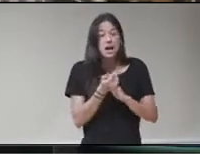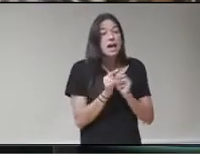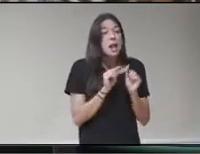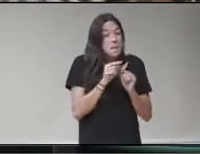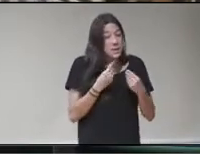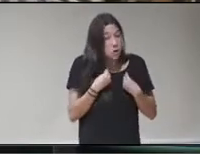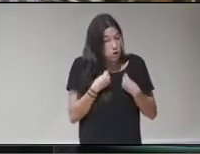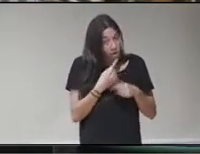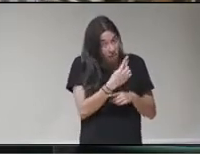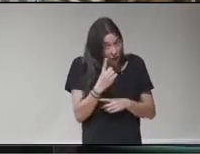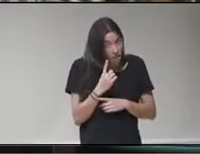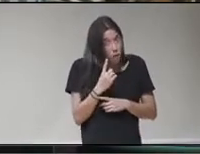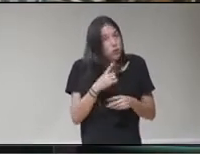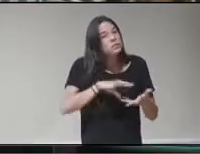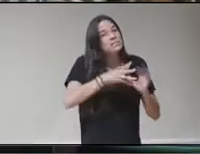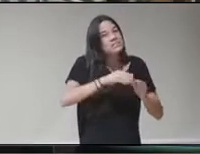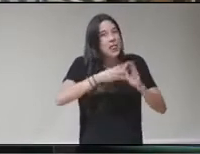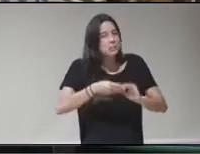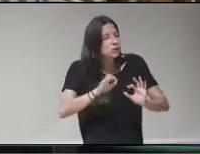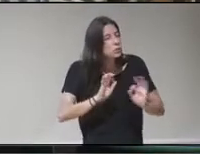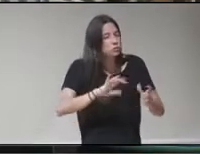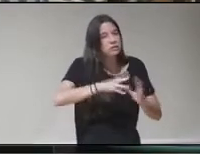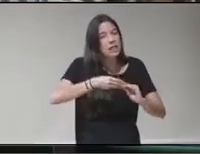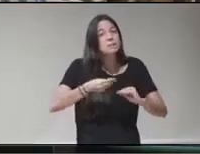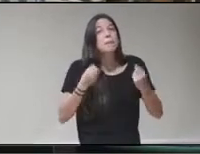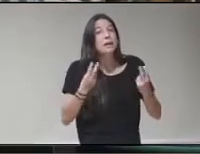adaptada precisamente a vivir en